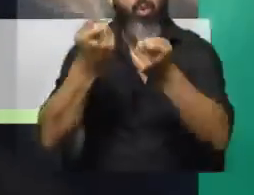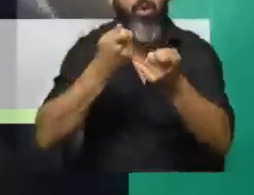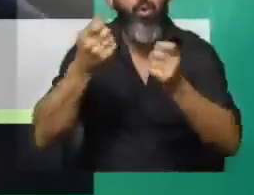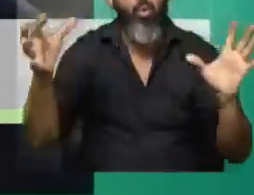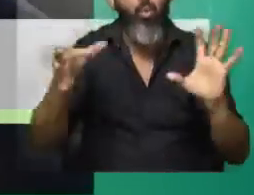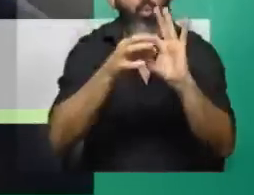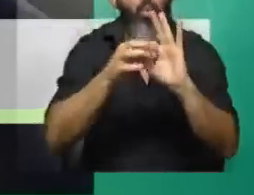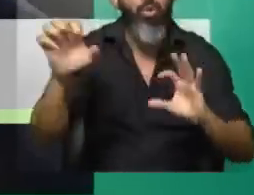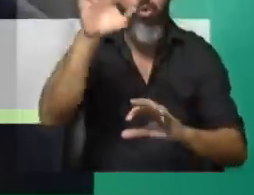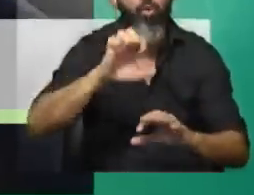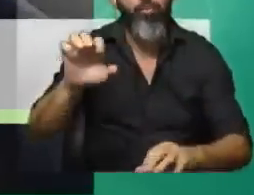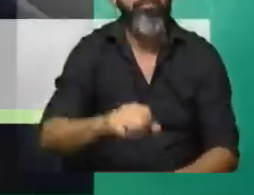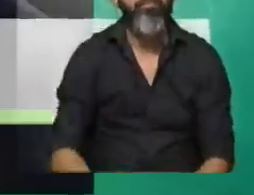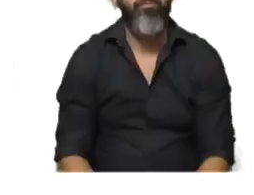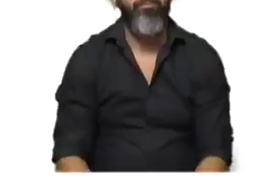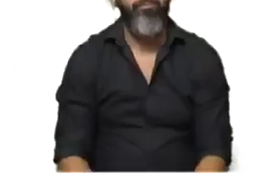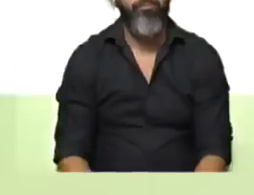la Unión Europea